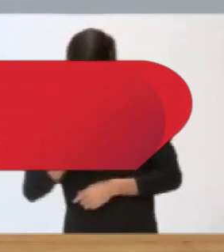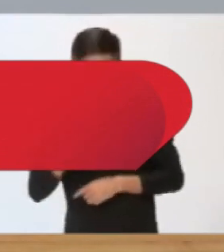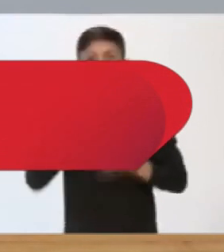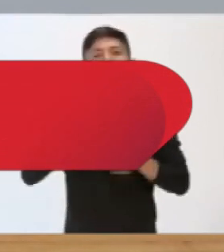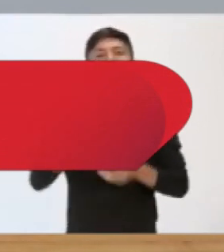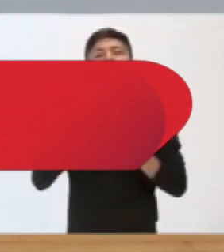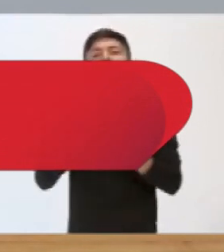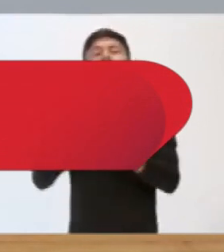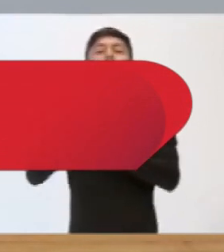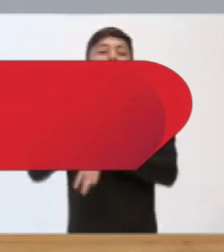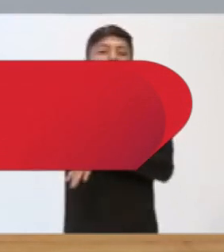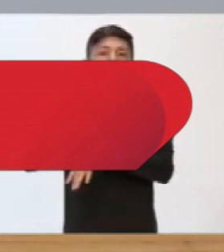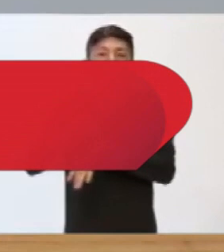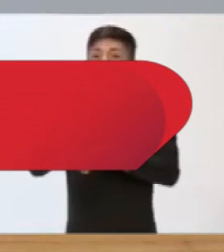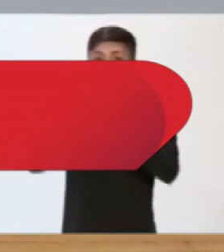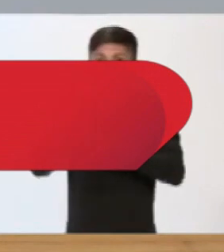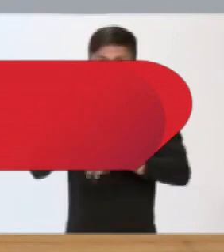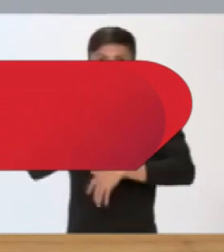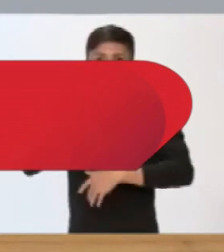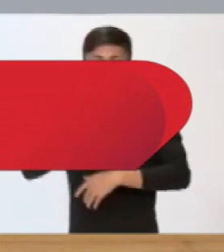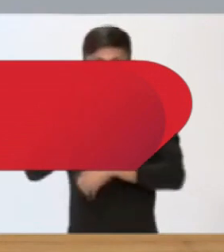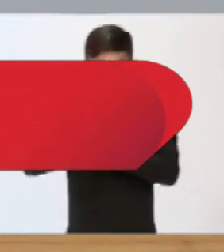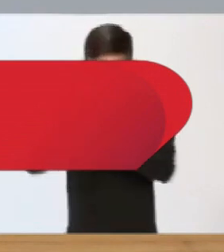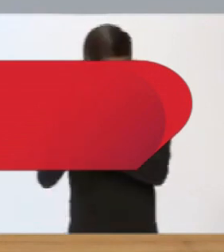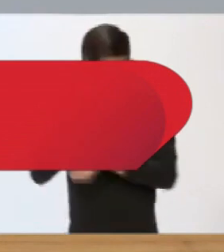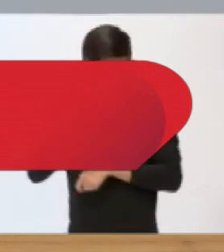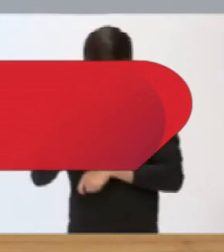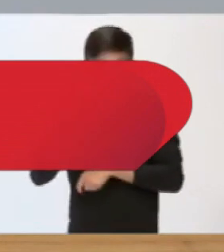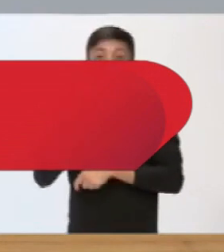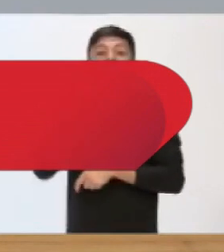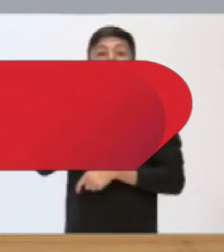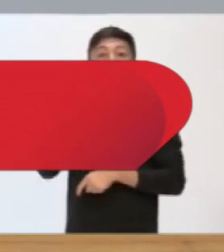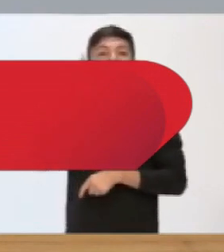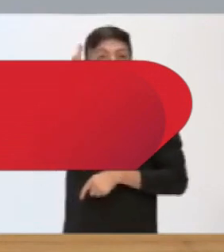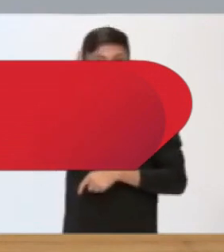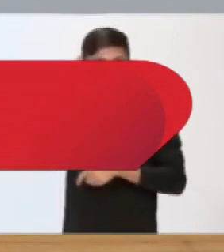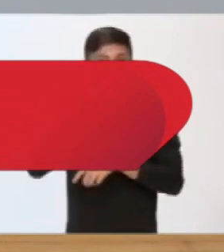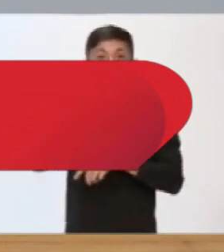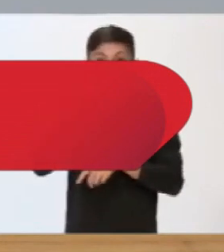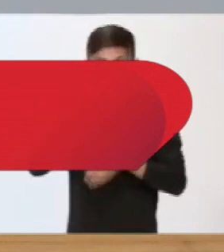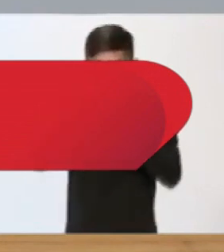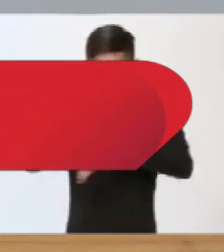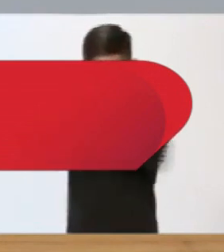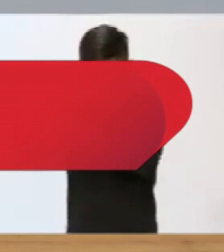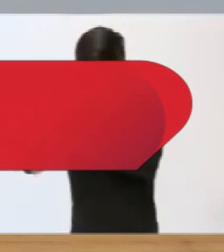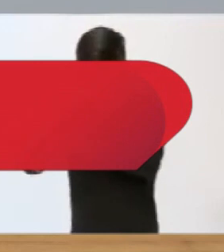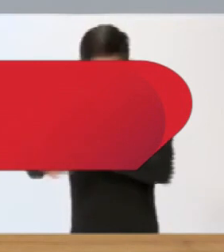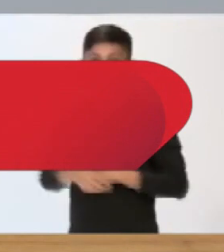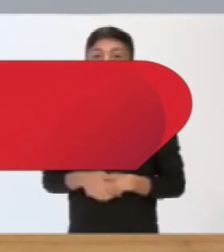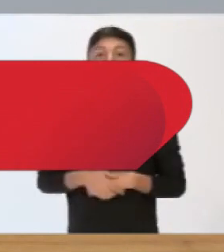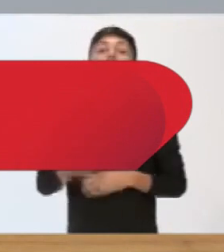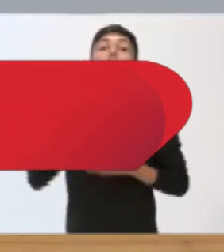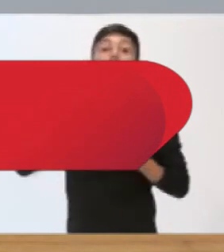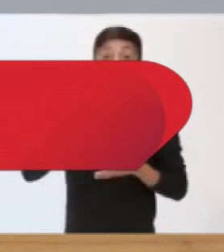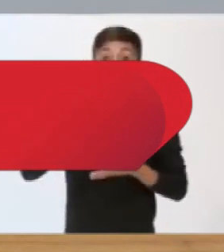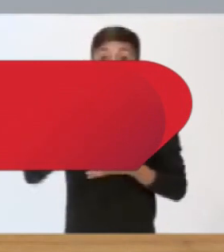de clínica médica para la internación de pacientes respiratorios COVID, con 38 camas y 2 camas de aislamiento. Contamos